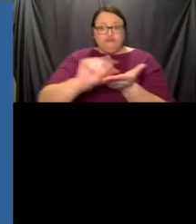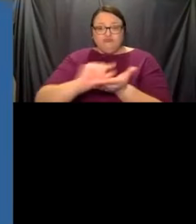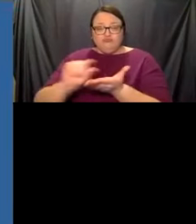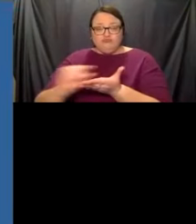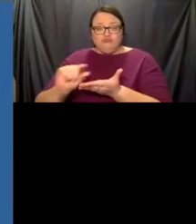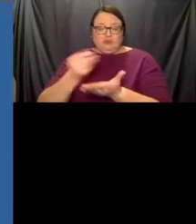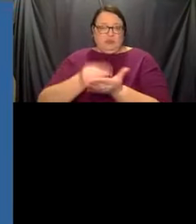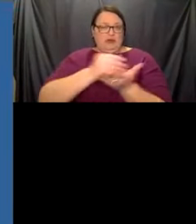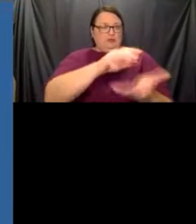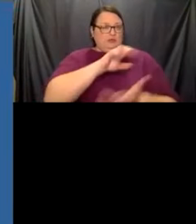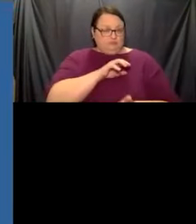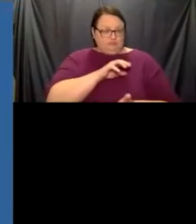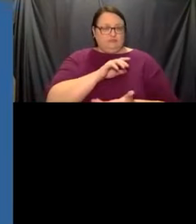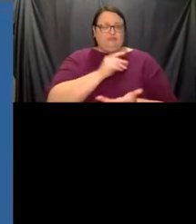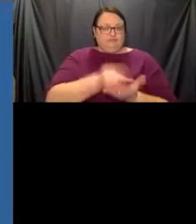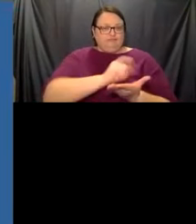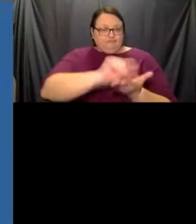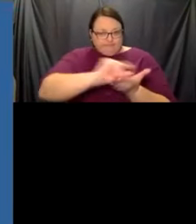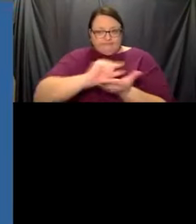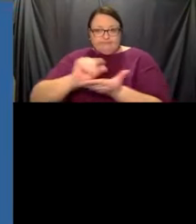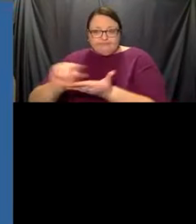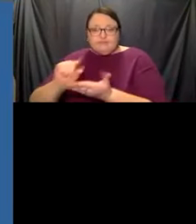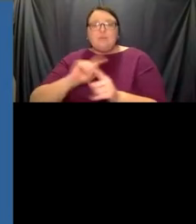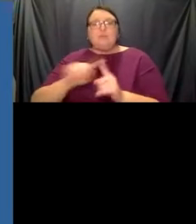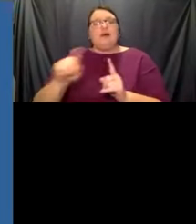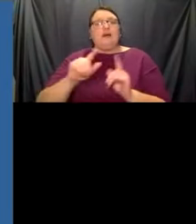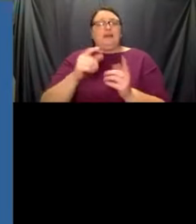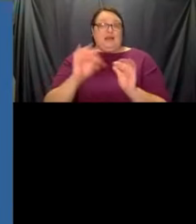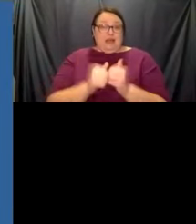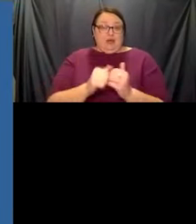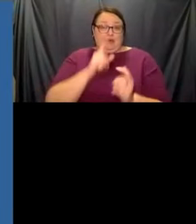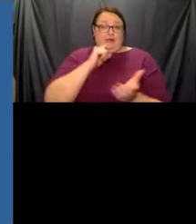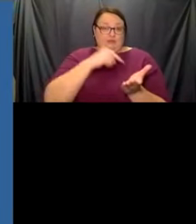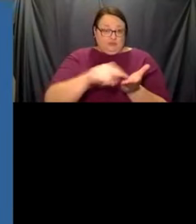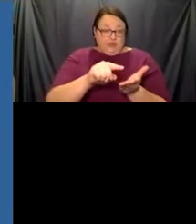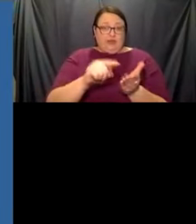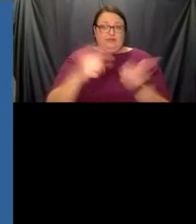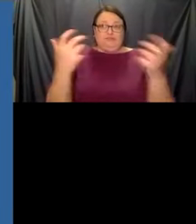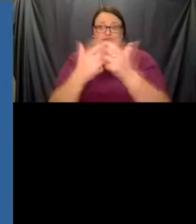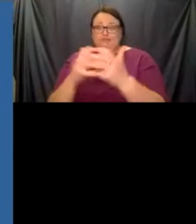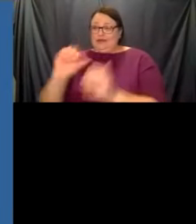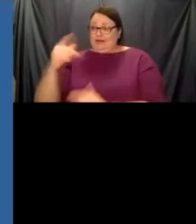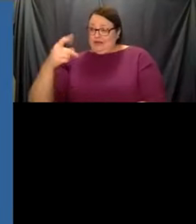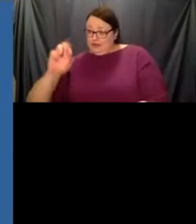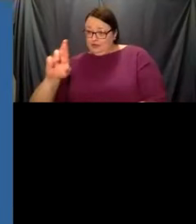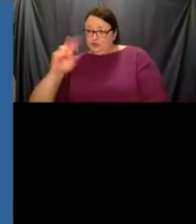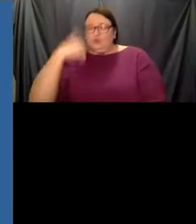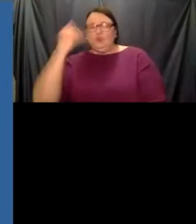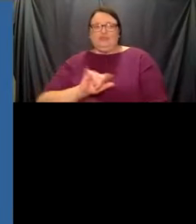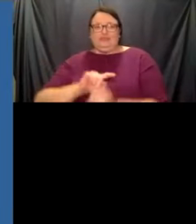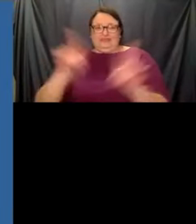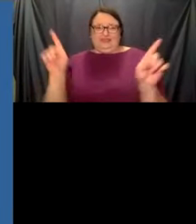Entonces, el proyecto CAPER solo informa sobre proyectos y programas que se completaron en 2021. Entonces, si un proyecto comenzó